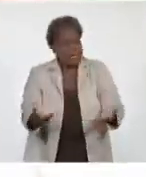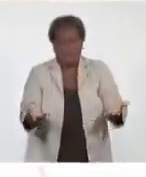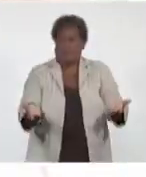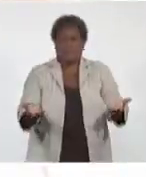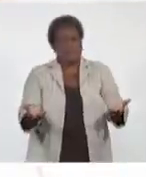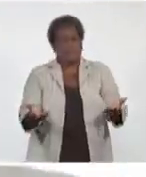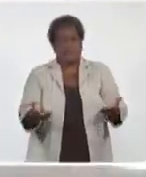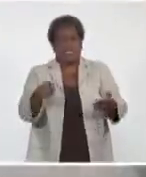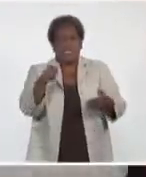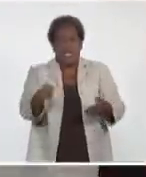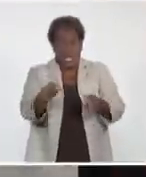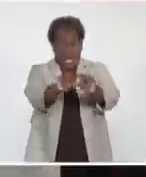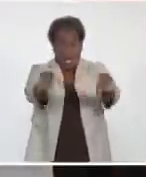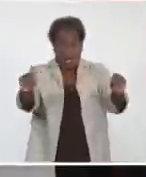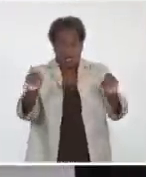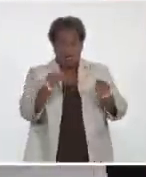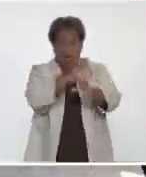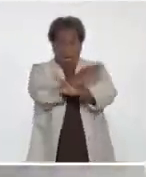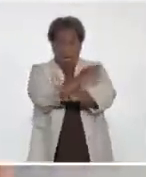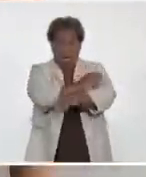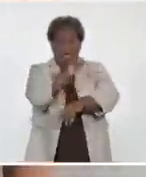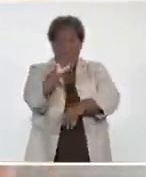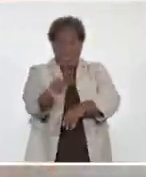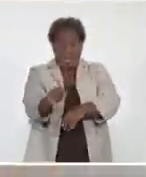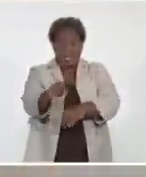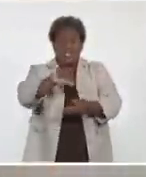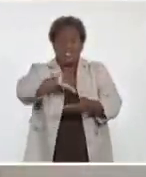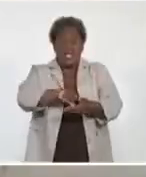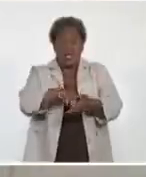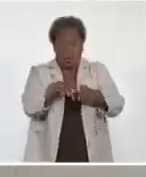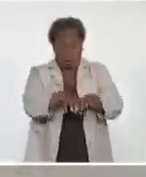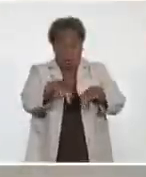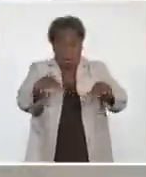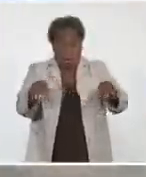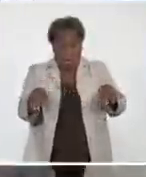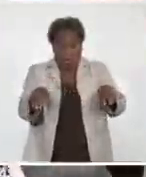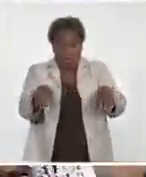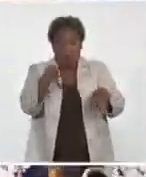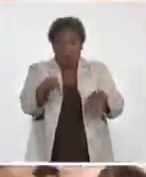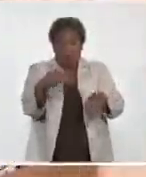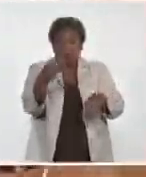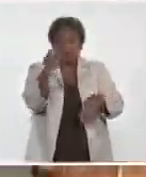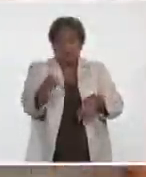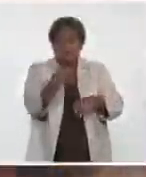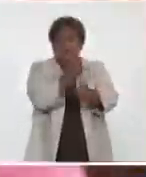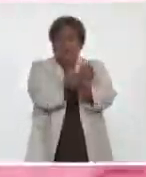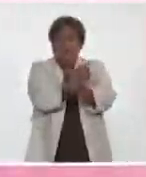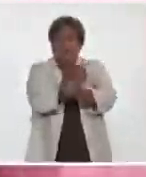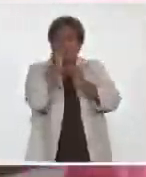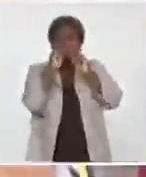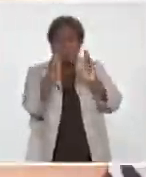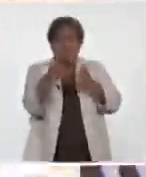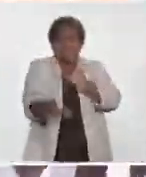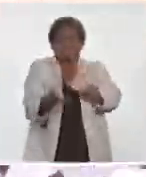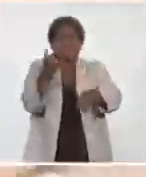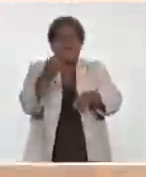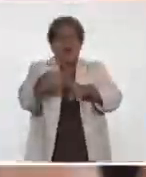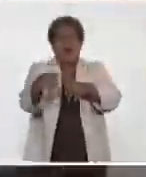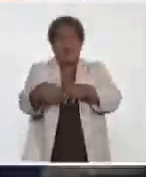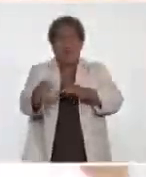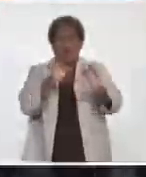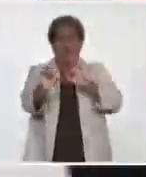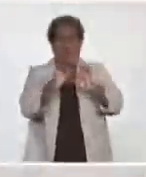centros de aislamientos, el personal de la salud arriesga sus vidas en favor de salvar la de otros. De ahí el llamado a la conciencia, la cual por